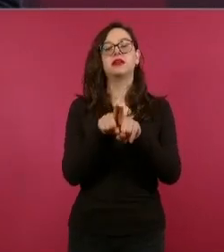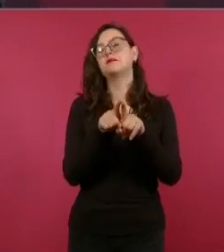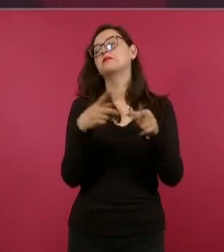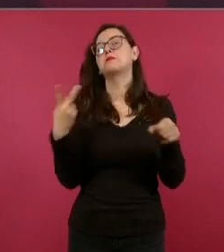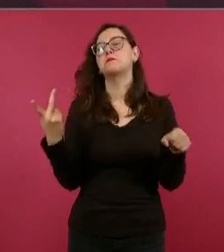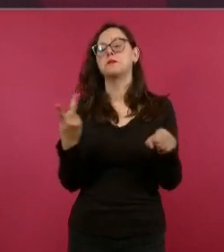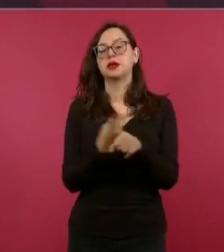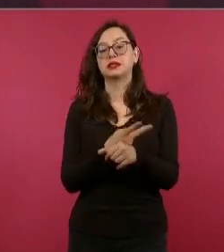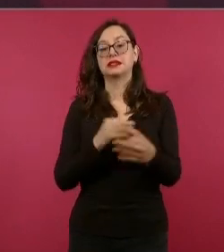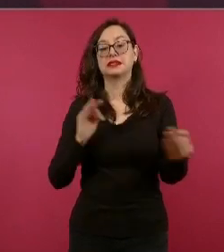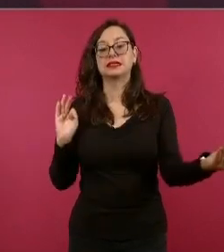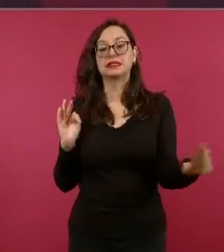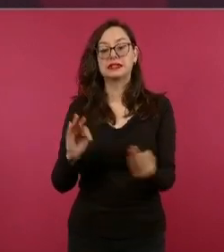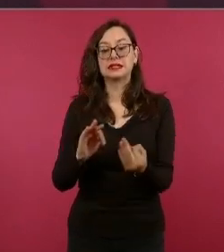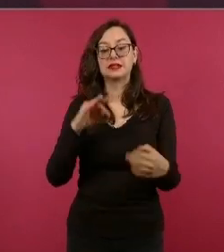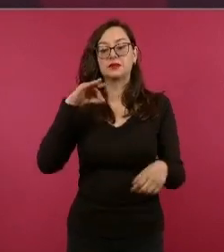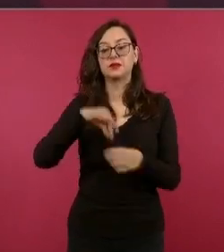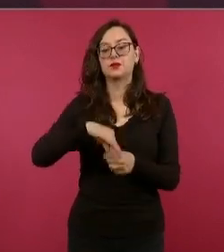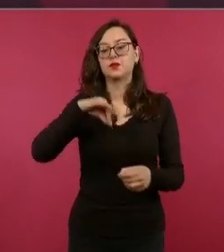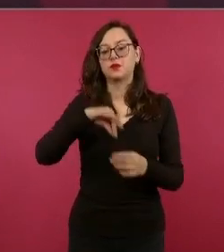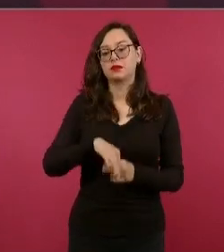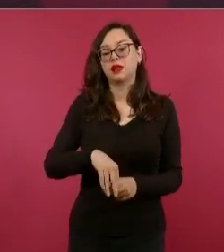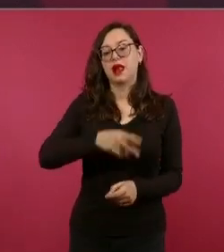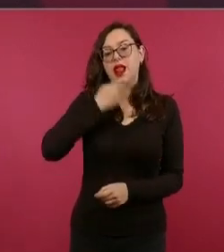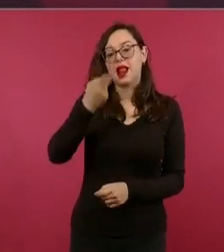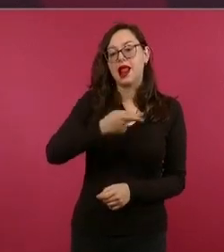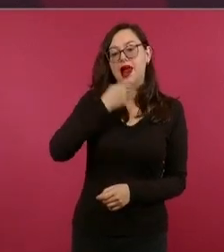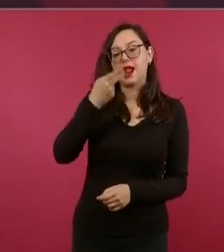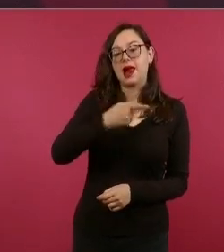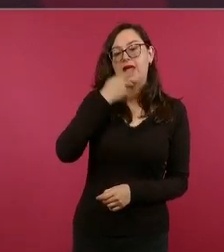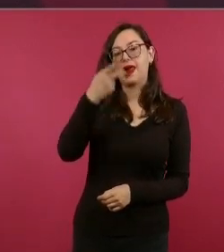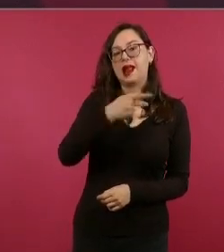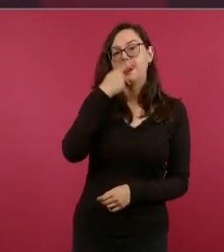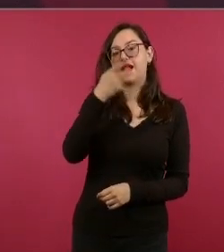y otra cosa ya es el gobierno.